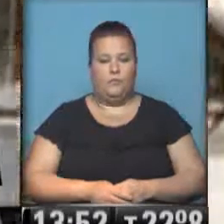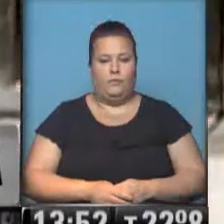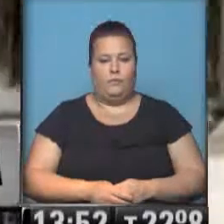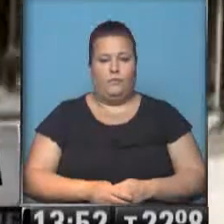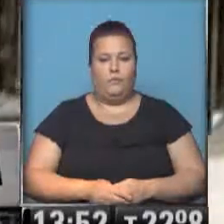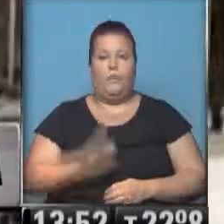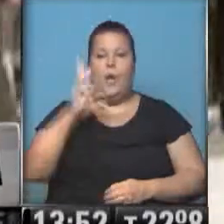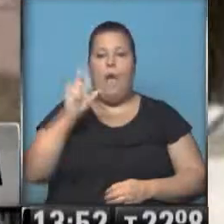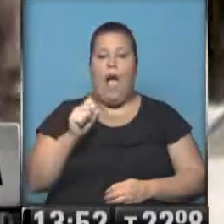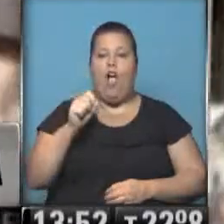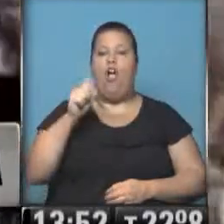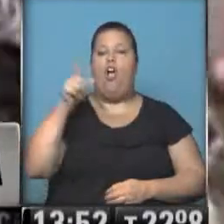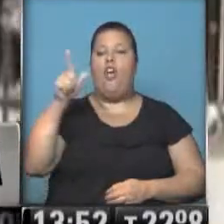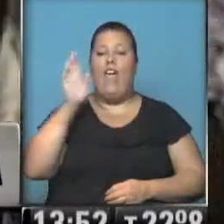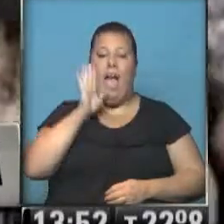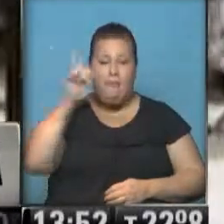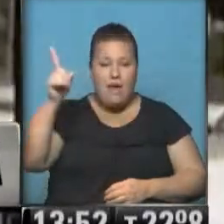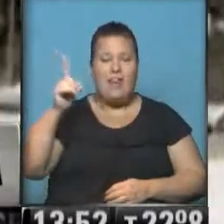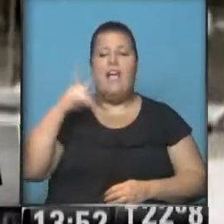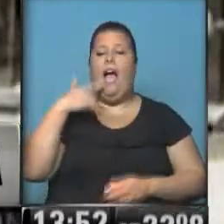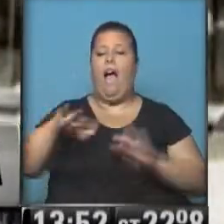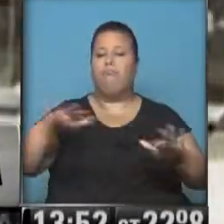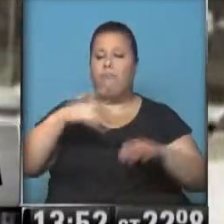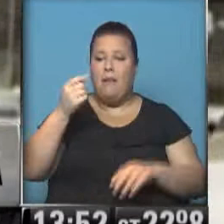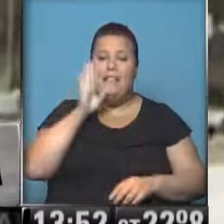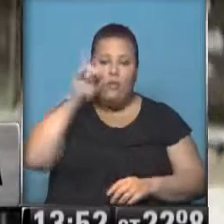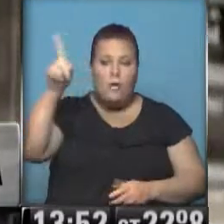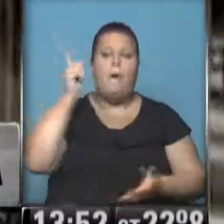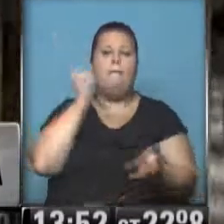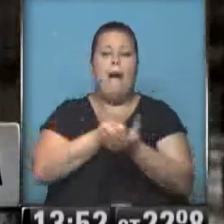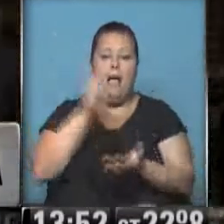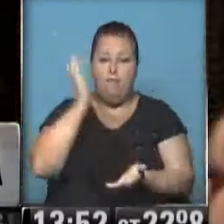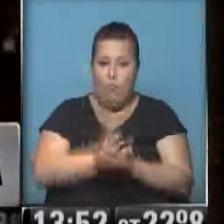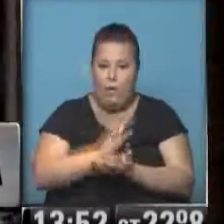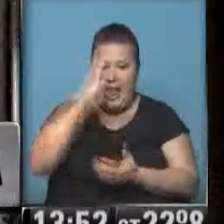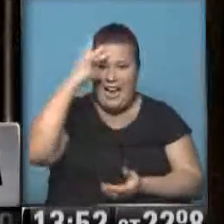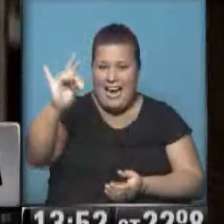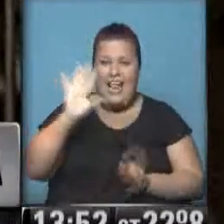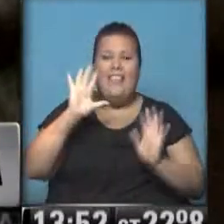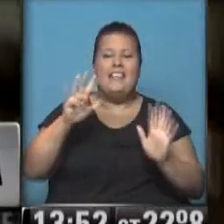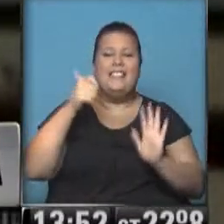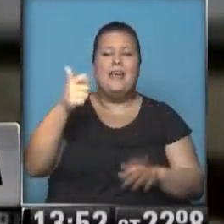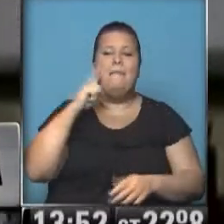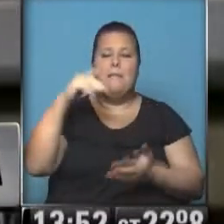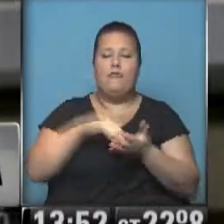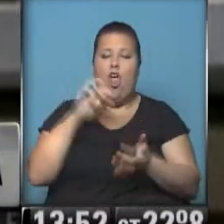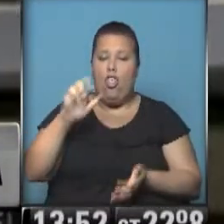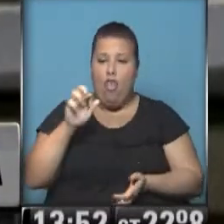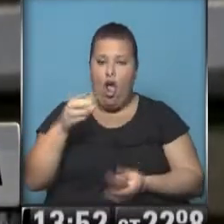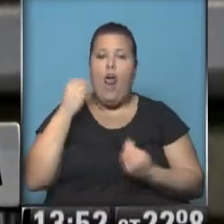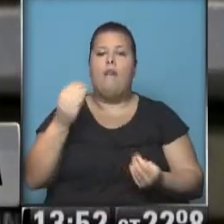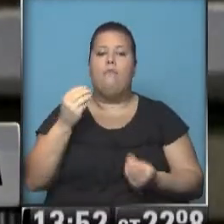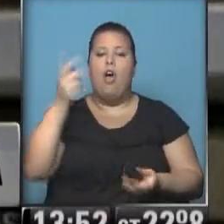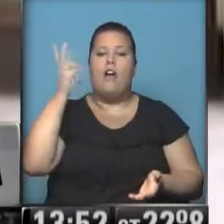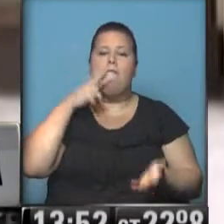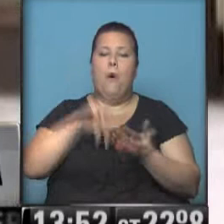El Bank of America, el segundo banco en activos de Estados Unidos, pagará una multa récord de más de 16 mil millones de dólares por las